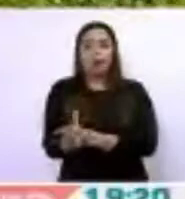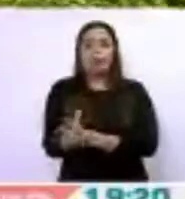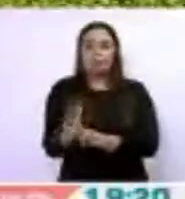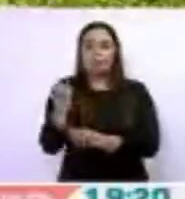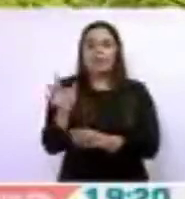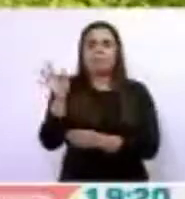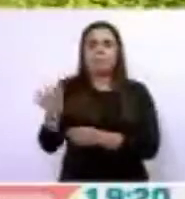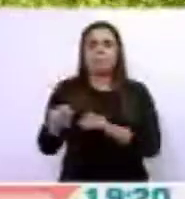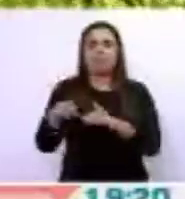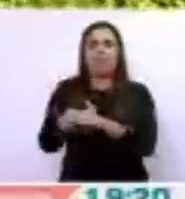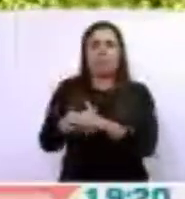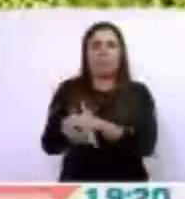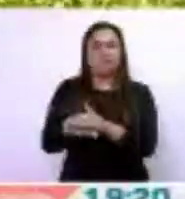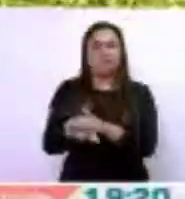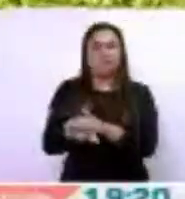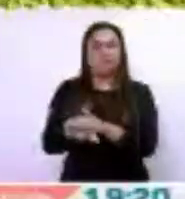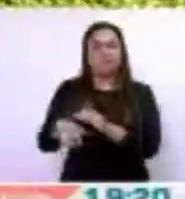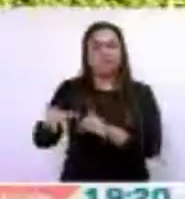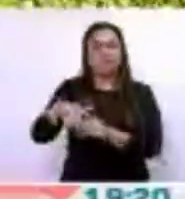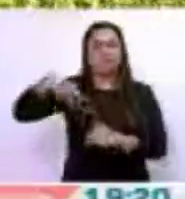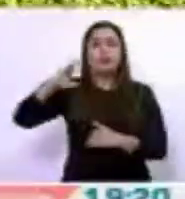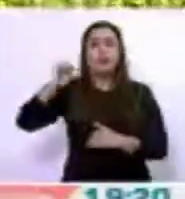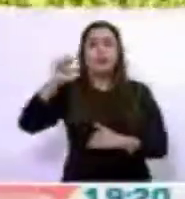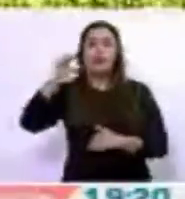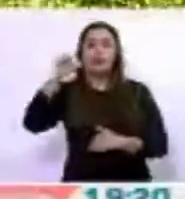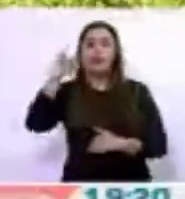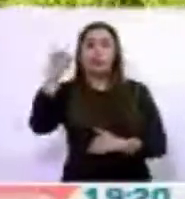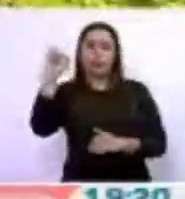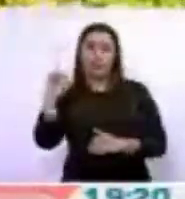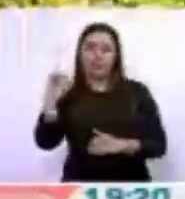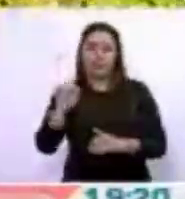de la cooperativa agraria de Navaconcejo.